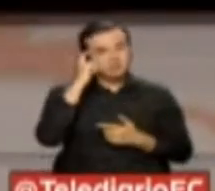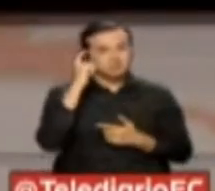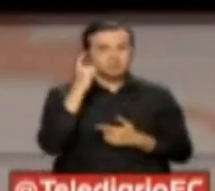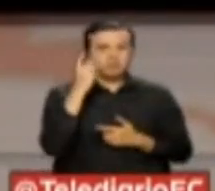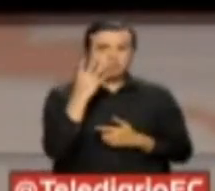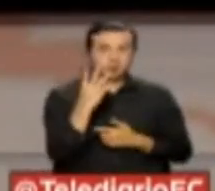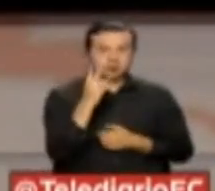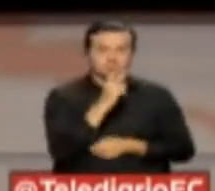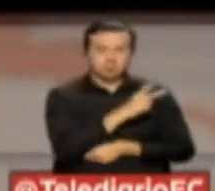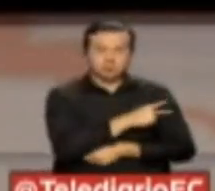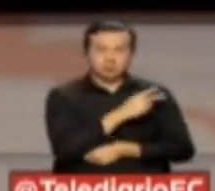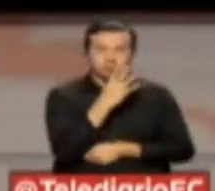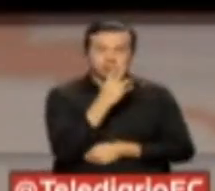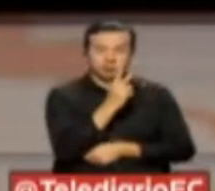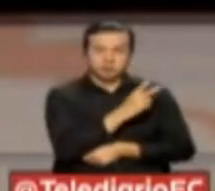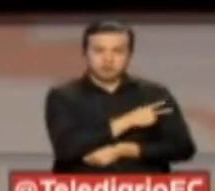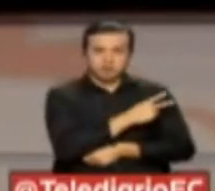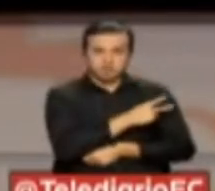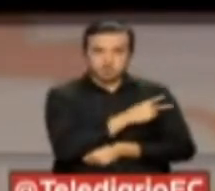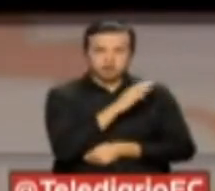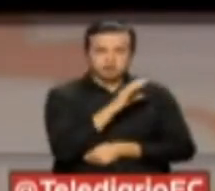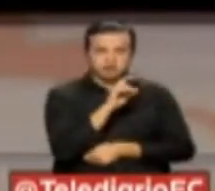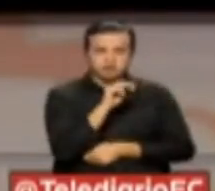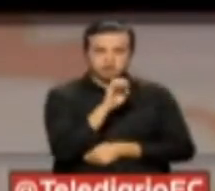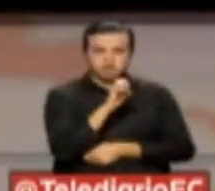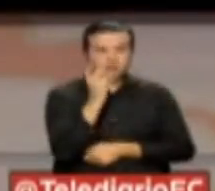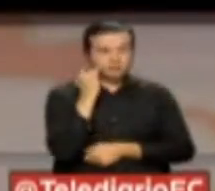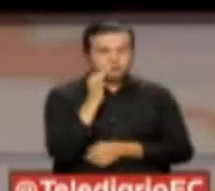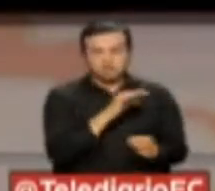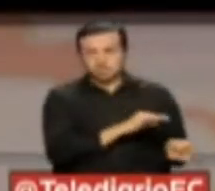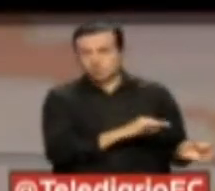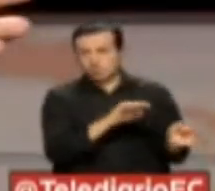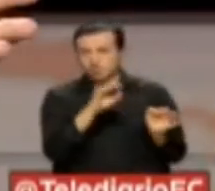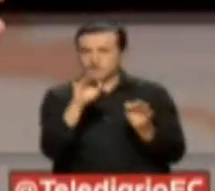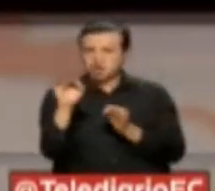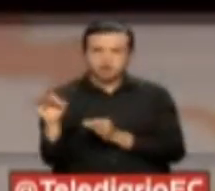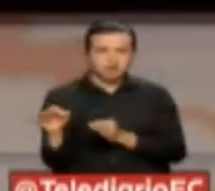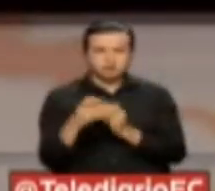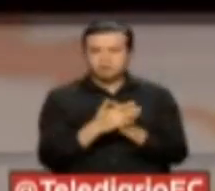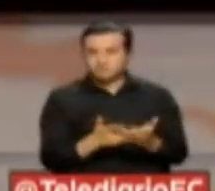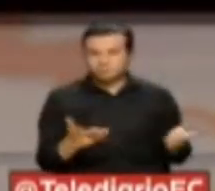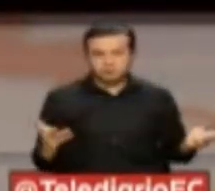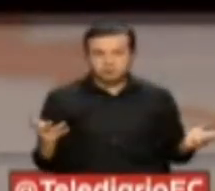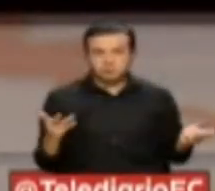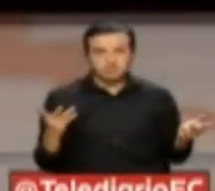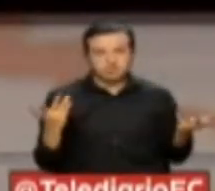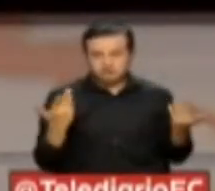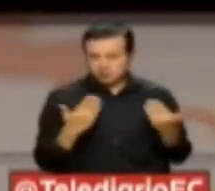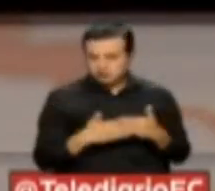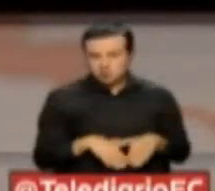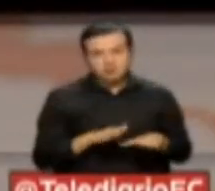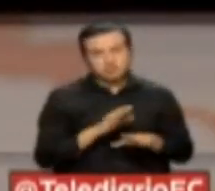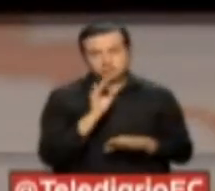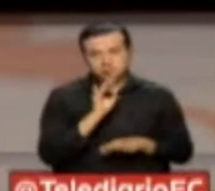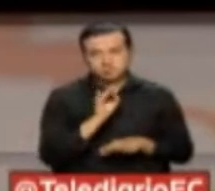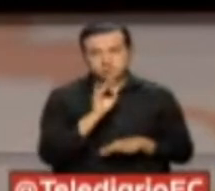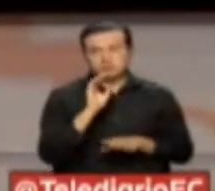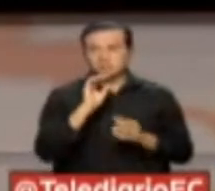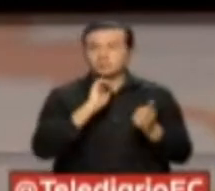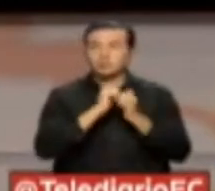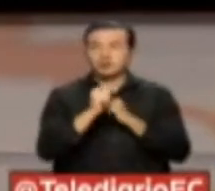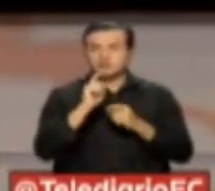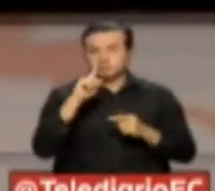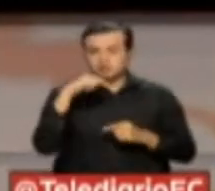cuatro de los vocales del cn están en funciones prorrogadas o sea ellos iban a terminar de todas maneras de entonces del siguiente paso